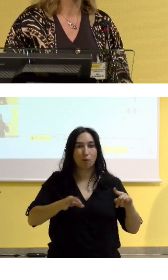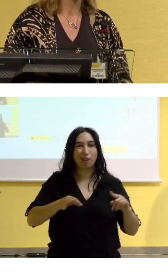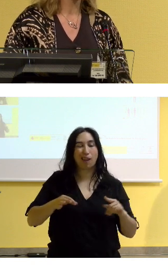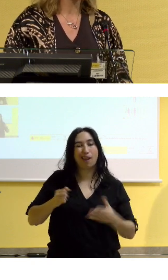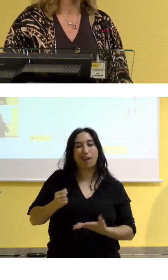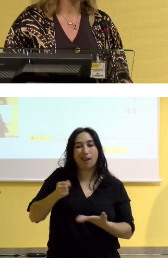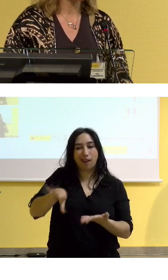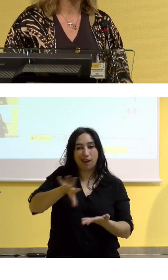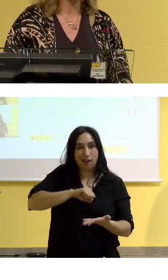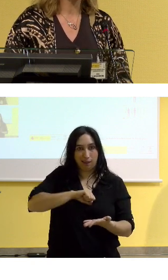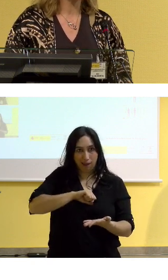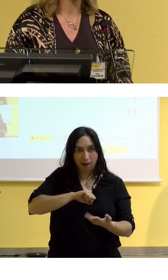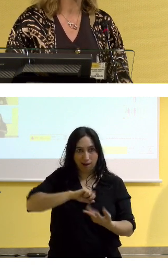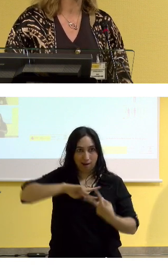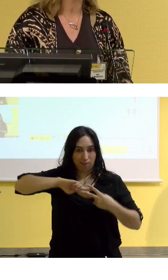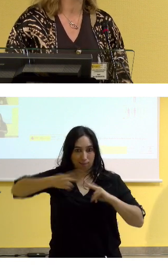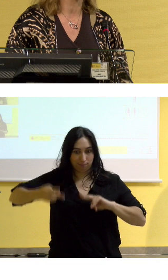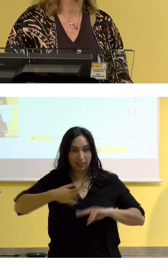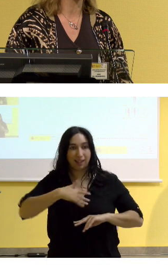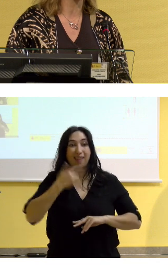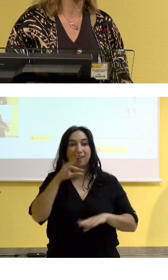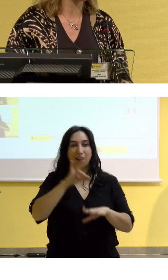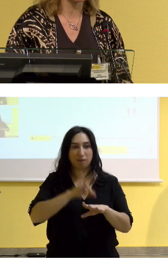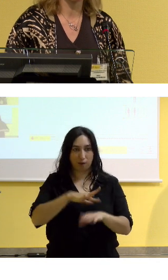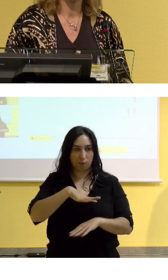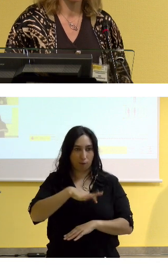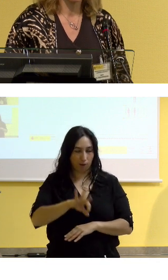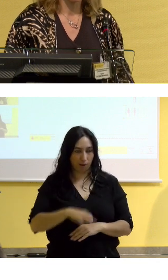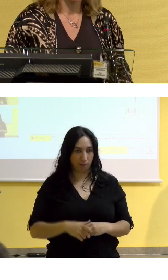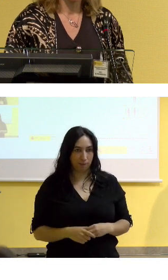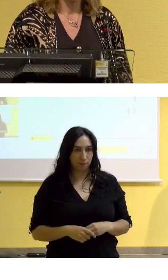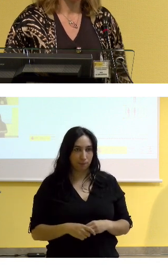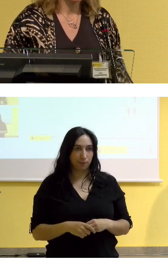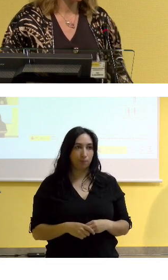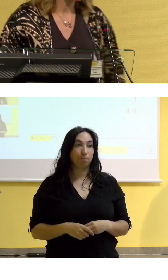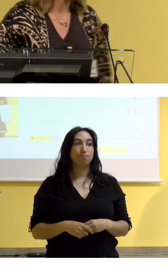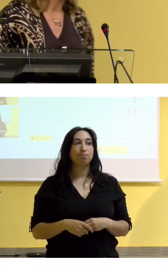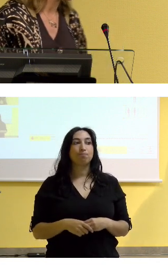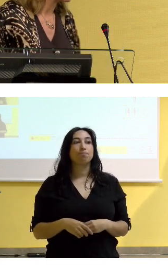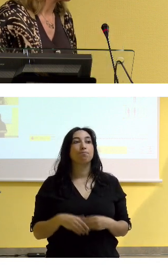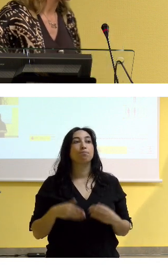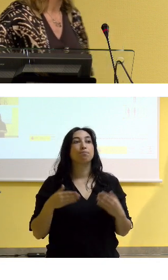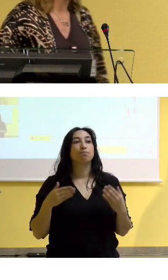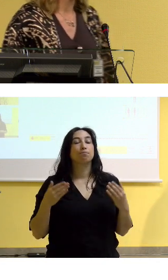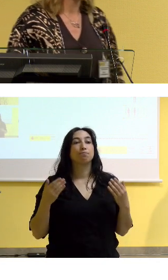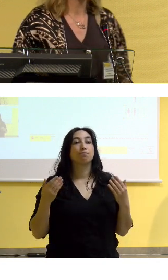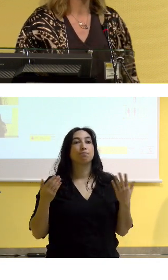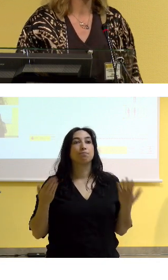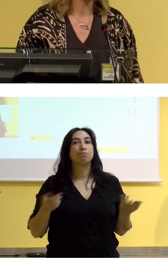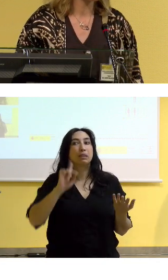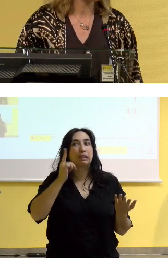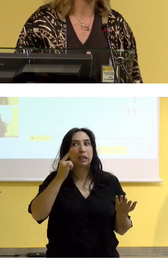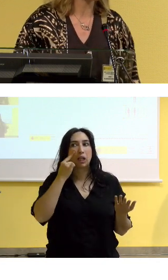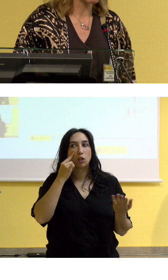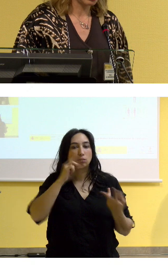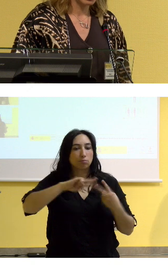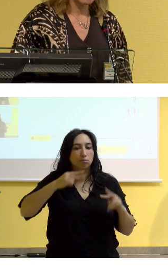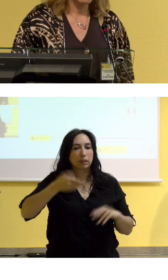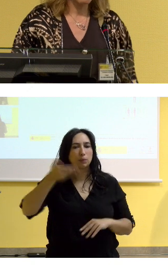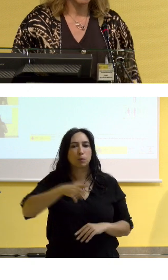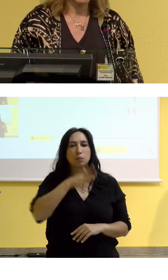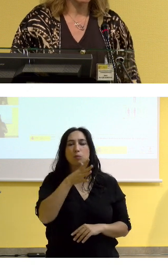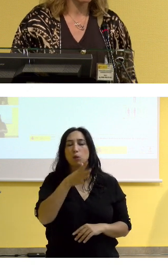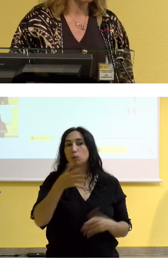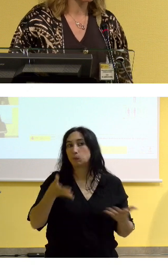mutación, con lo cual podrían ser enfermos de esta patología. ¿Y por qué es importante el diagnóstico genético?